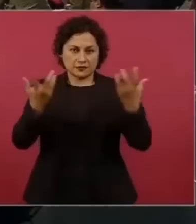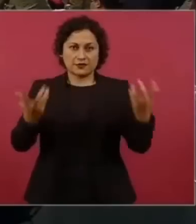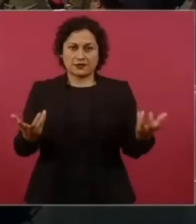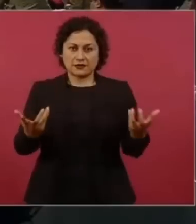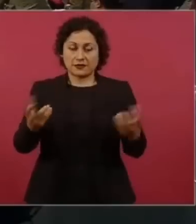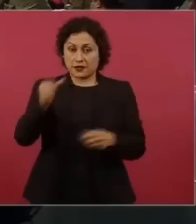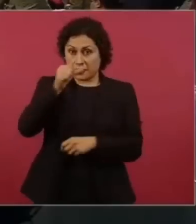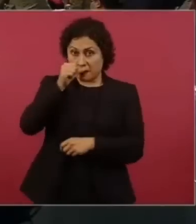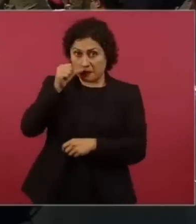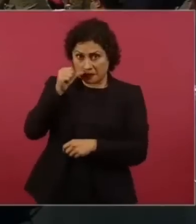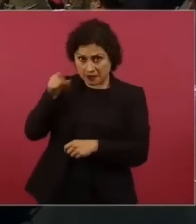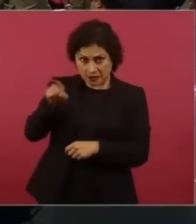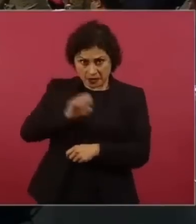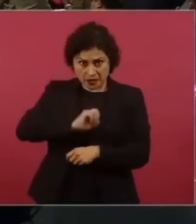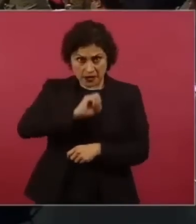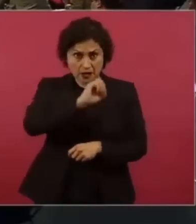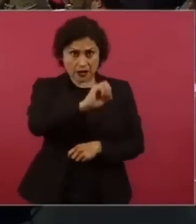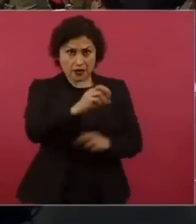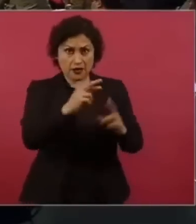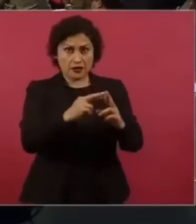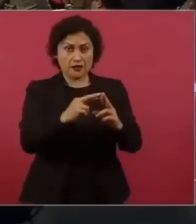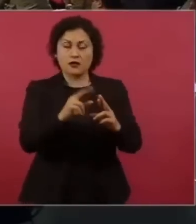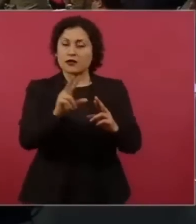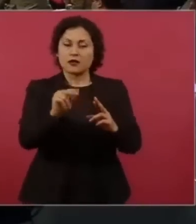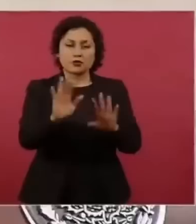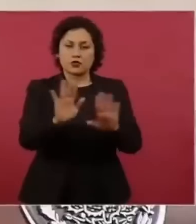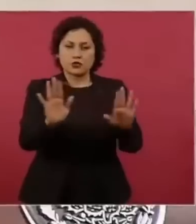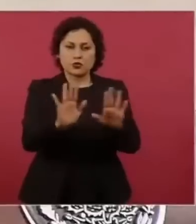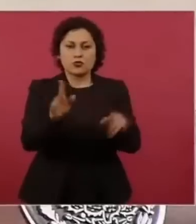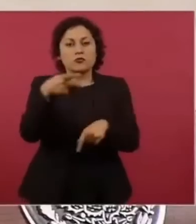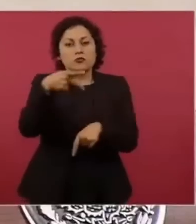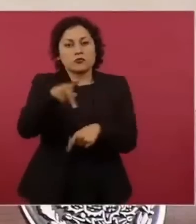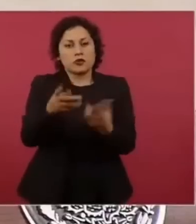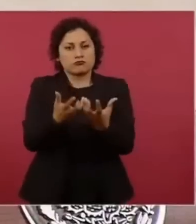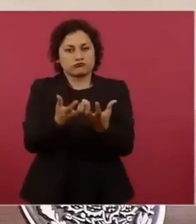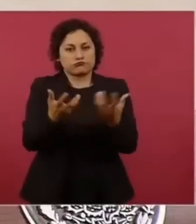era anticlerical, es distinto,